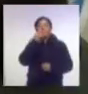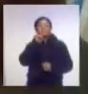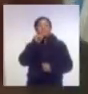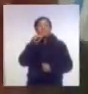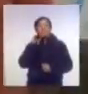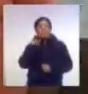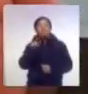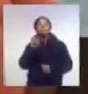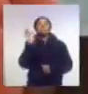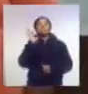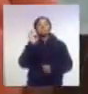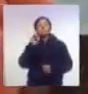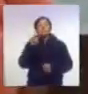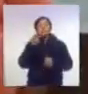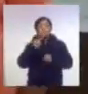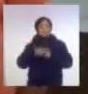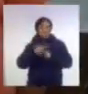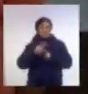órganos.